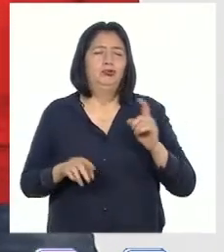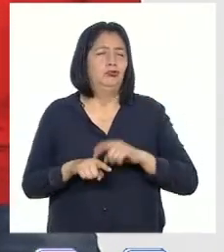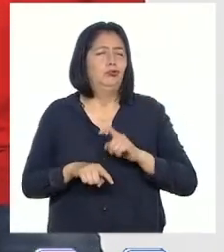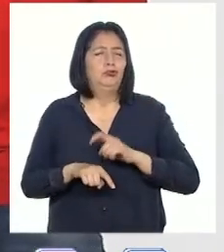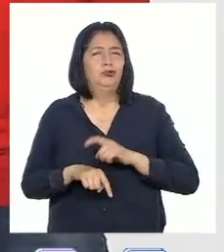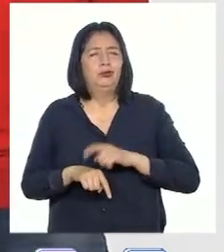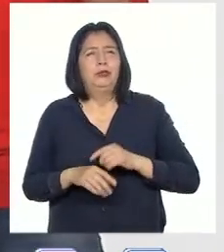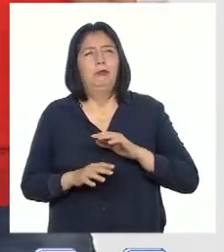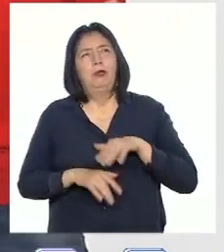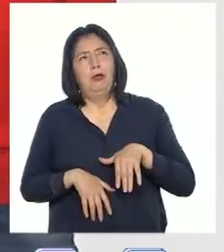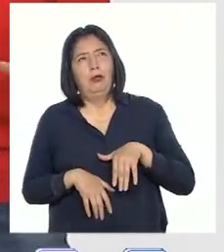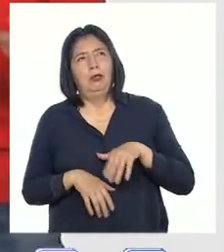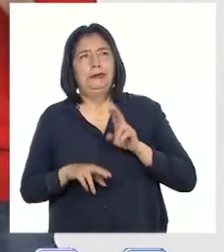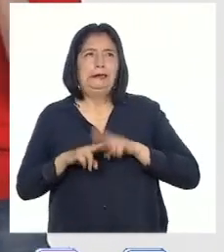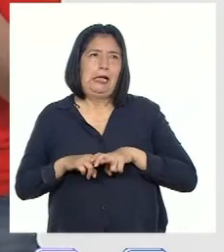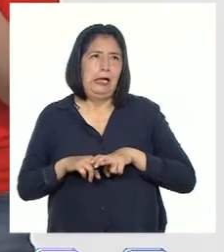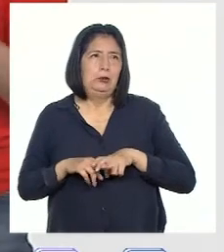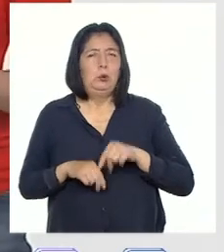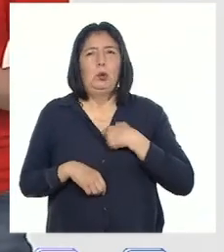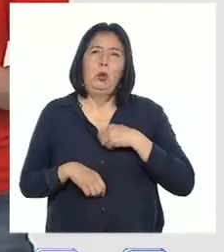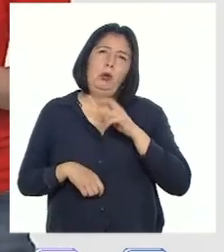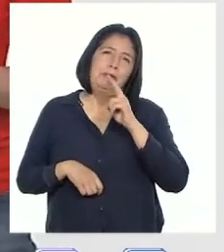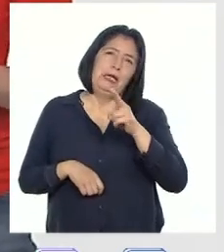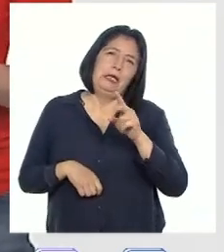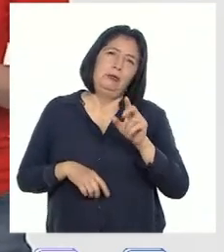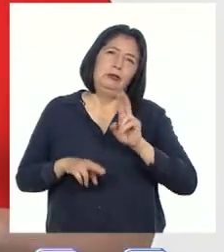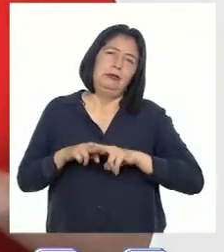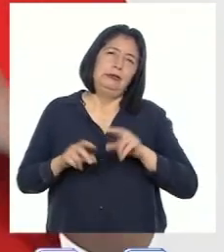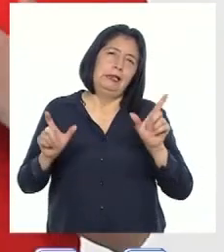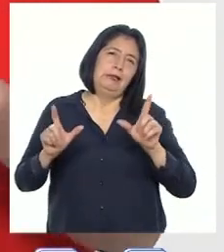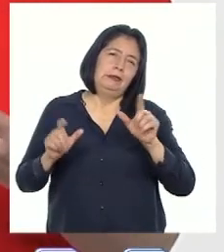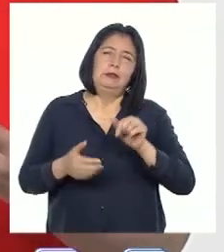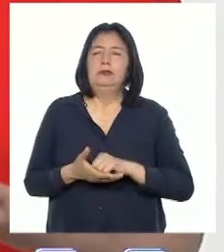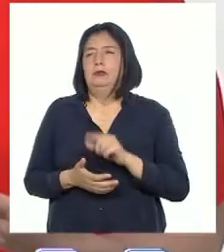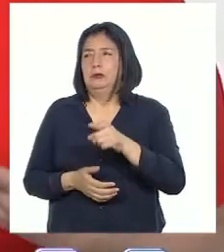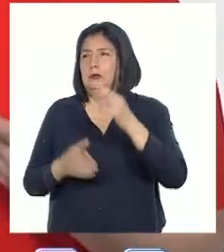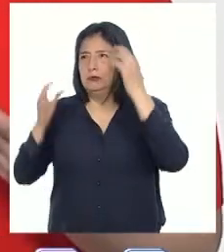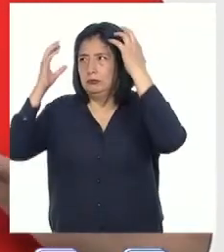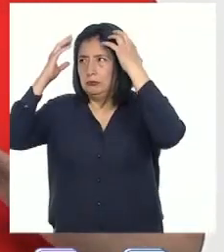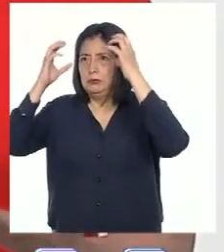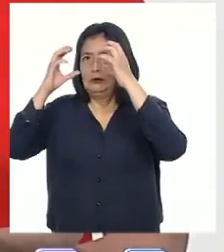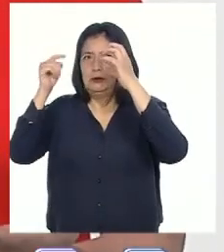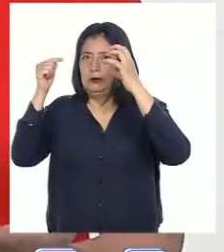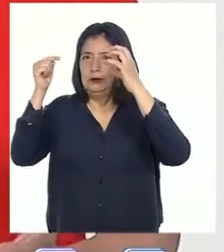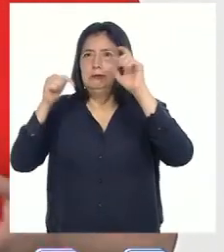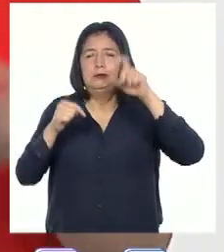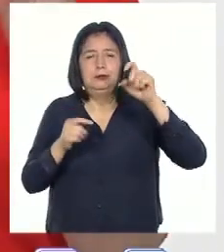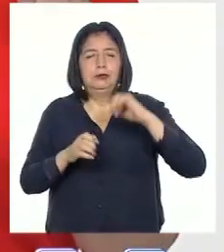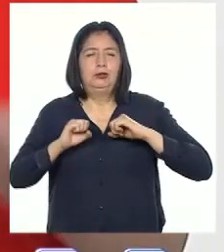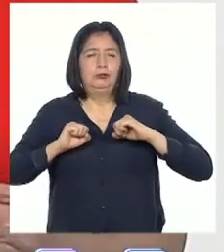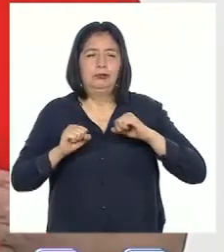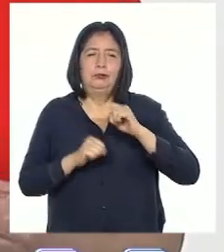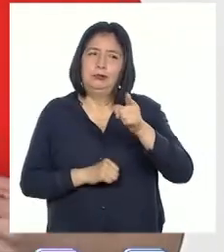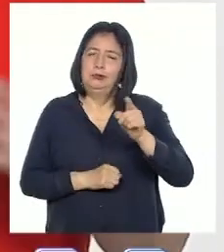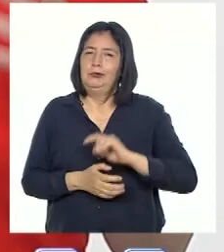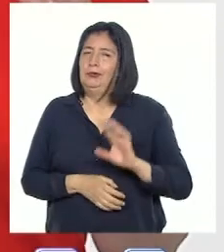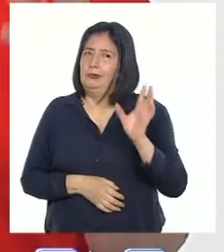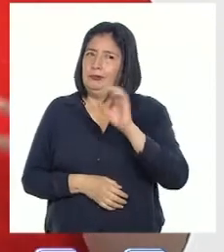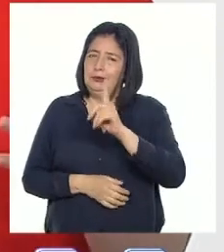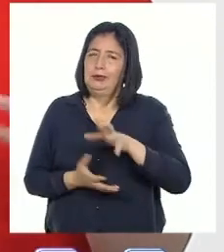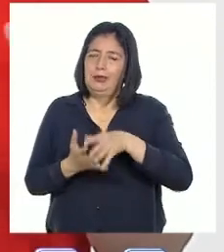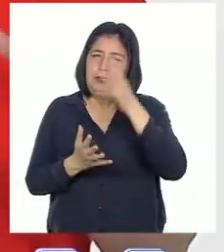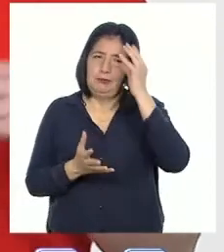tiempo inactivos, sentados o viendo todo el tiempo televisión. Y como el cerebro también necesita ejercitarse, no dejemos